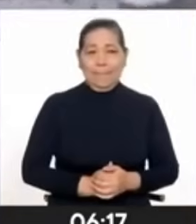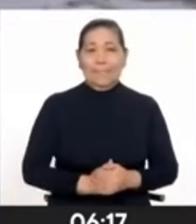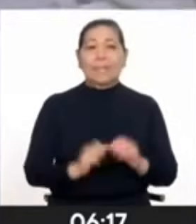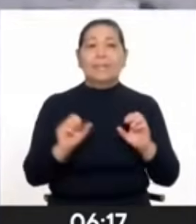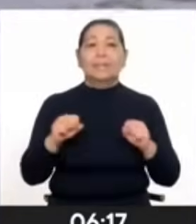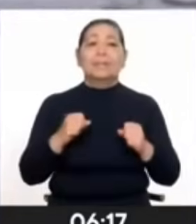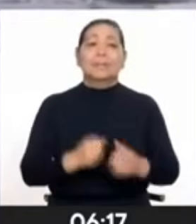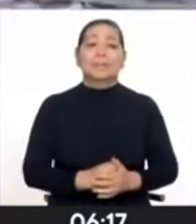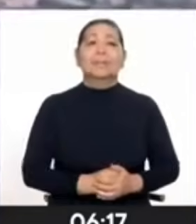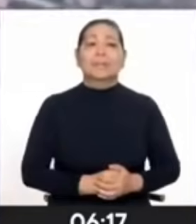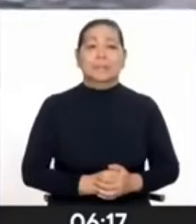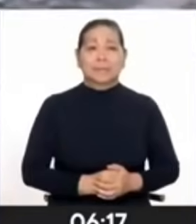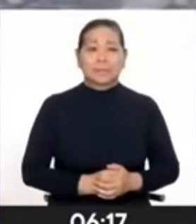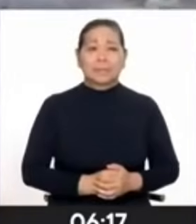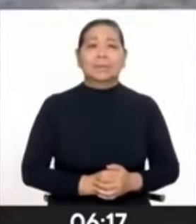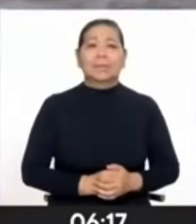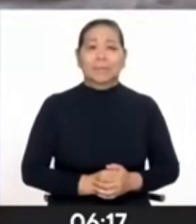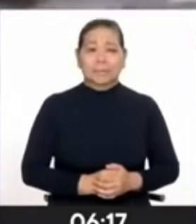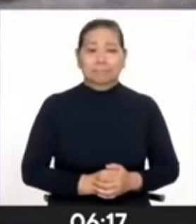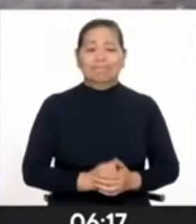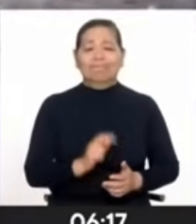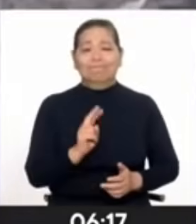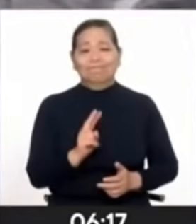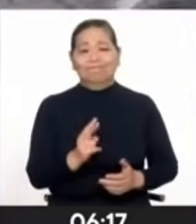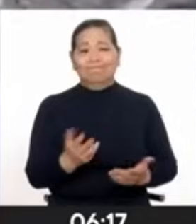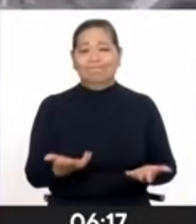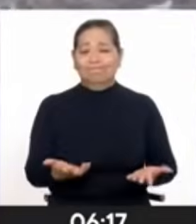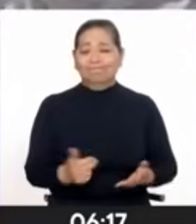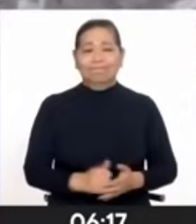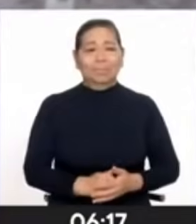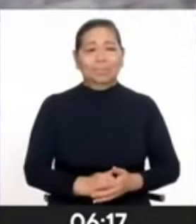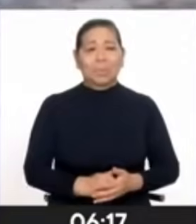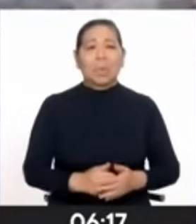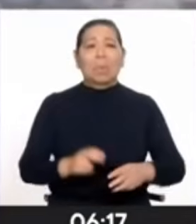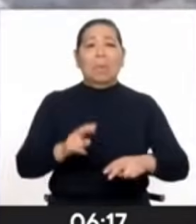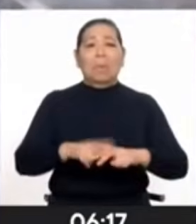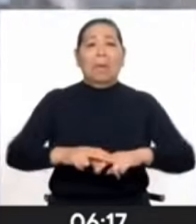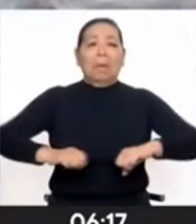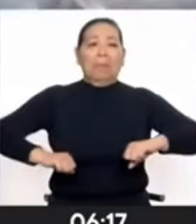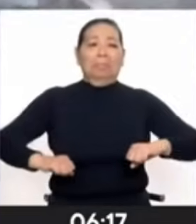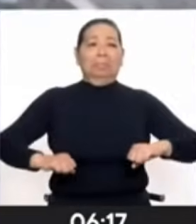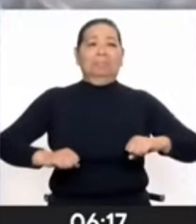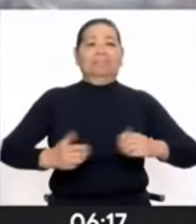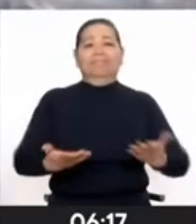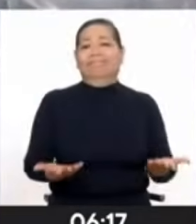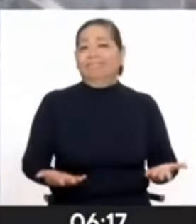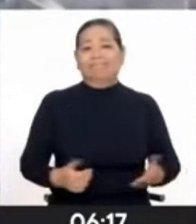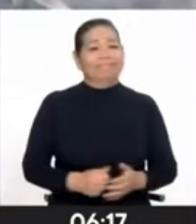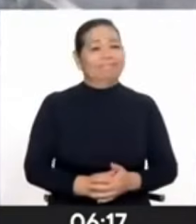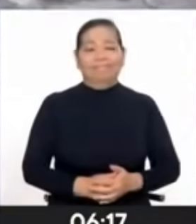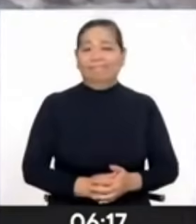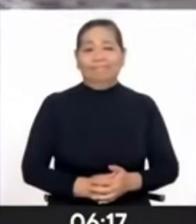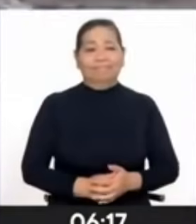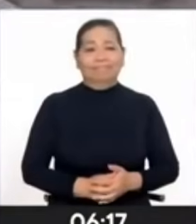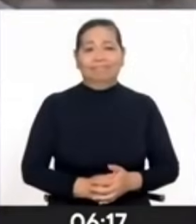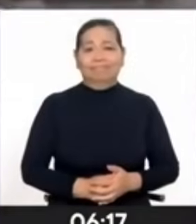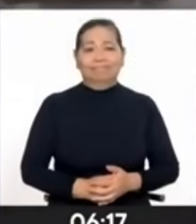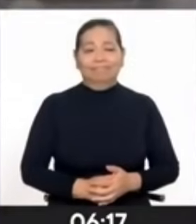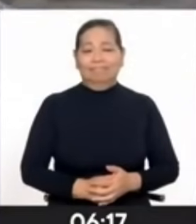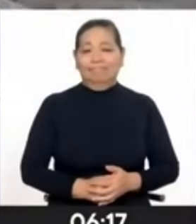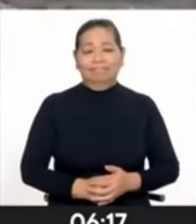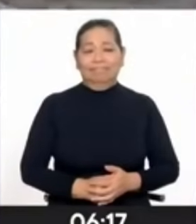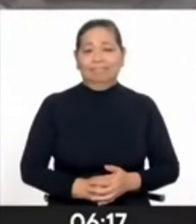Así es, Omar, María Fernanda, en efecto, vemos acá, por ejemplo, que incluso había muebles que también han sido destruidos producto de la